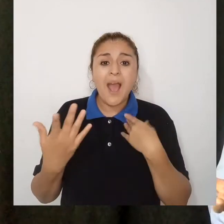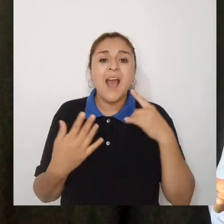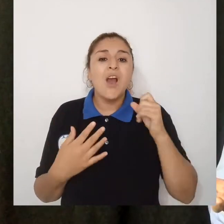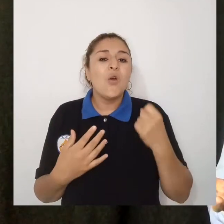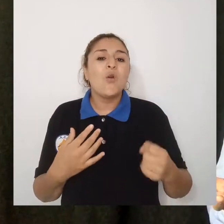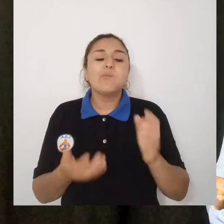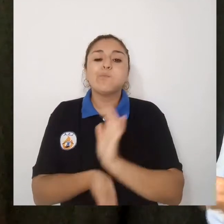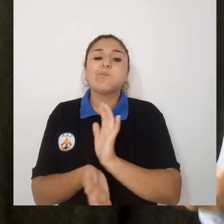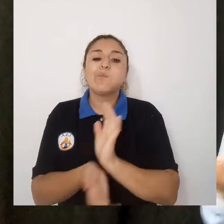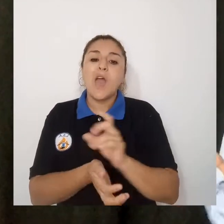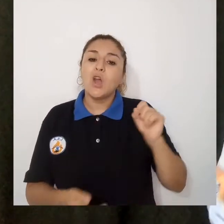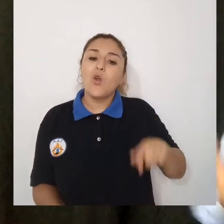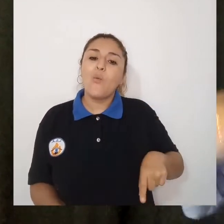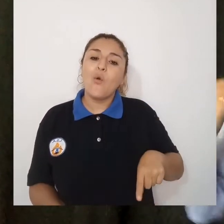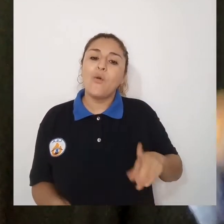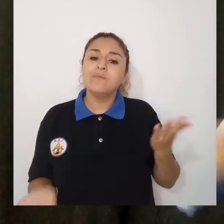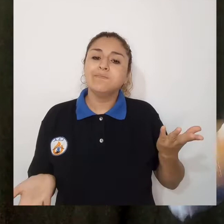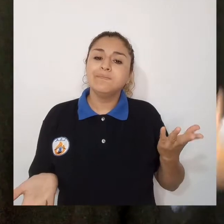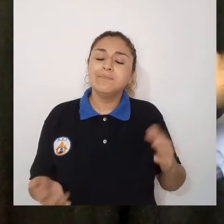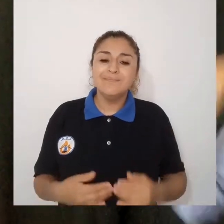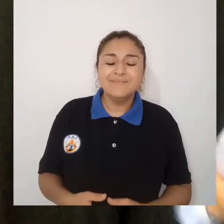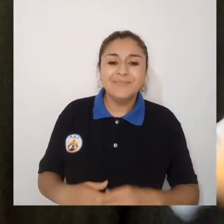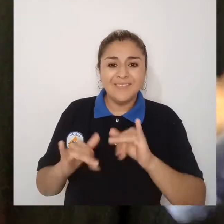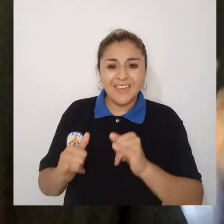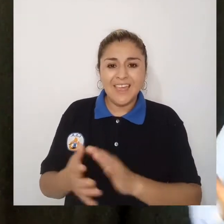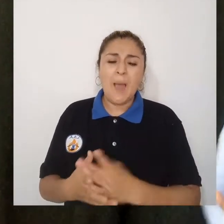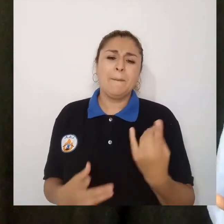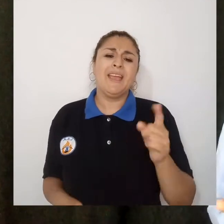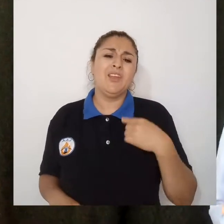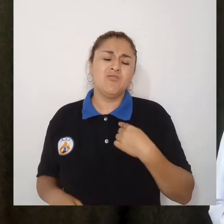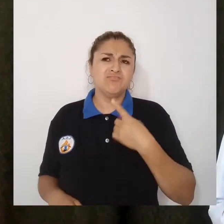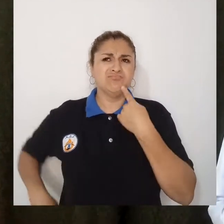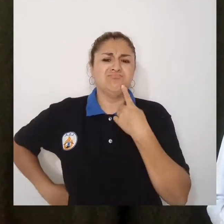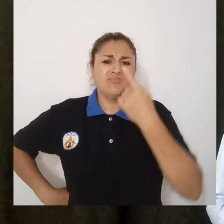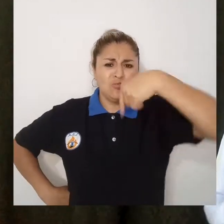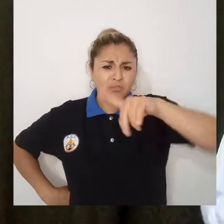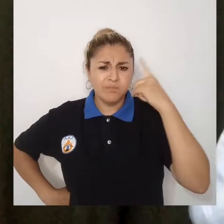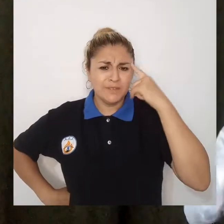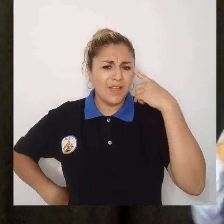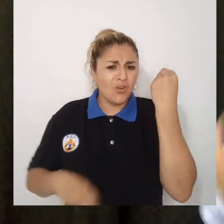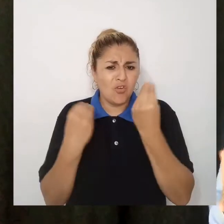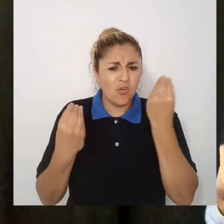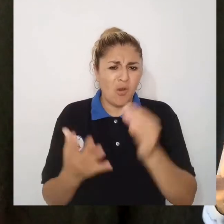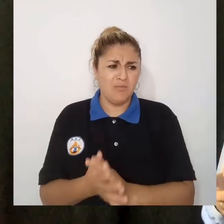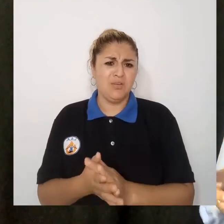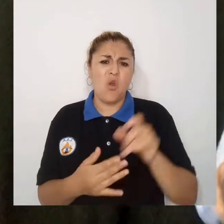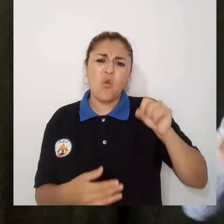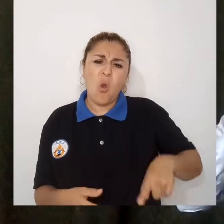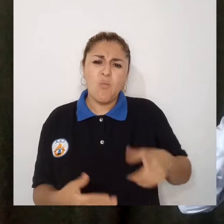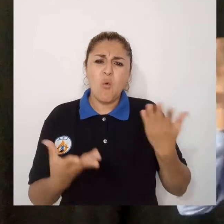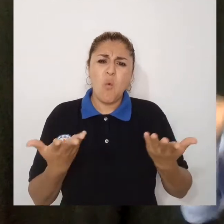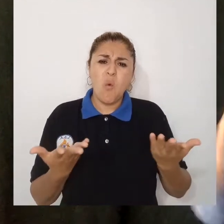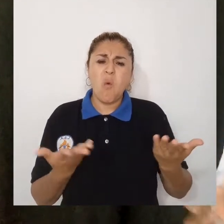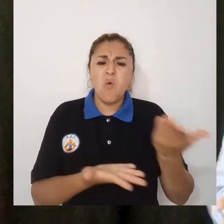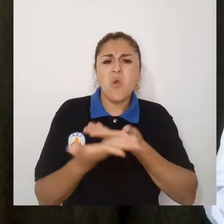entender porque no creo que literalmente tengan todas las cosas en común hoy en día es casi imposible en la